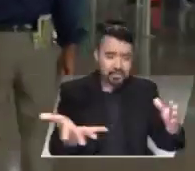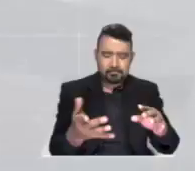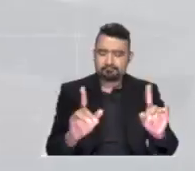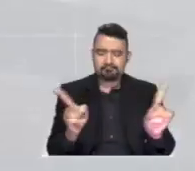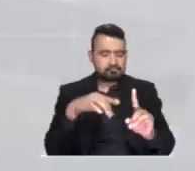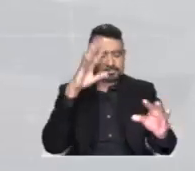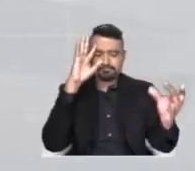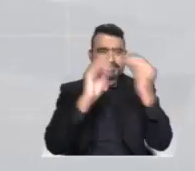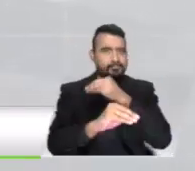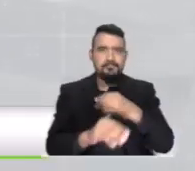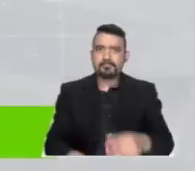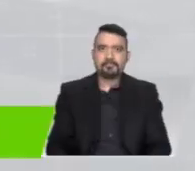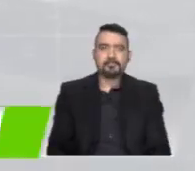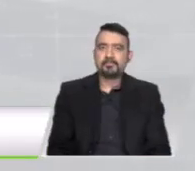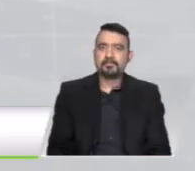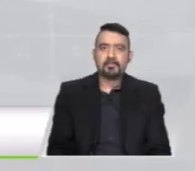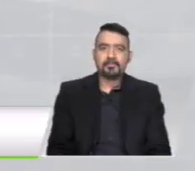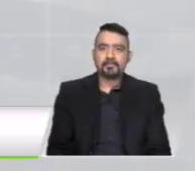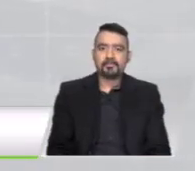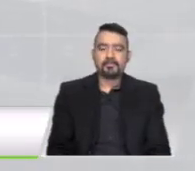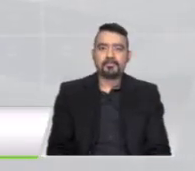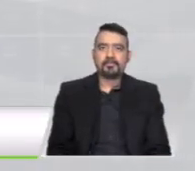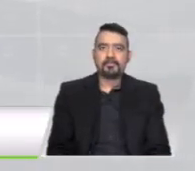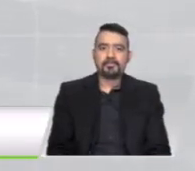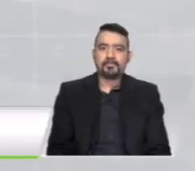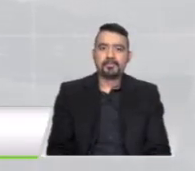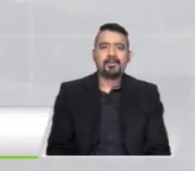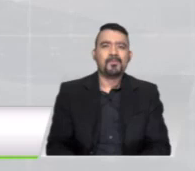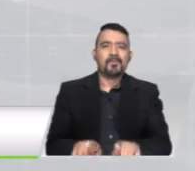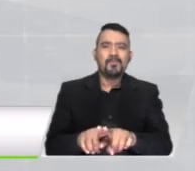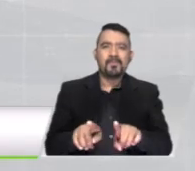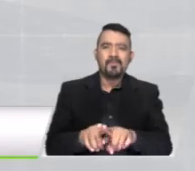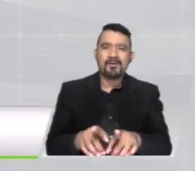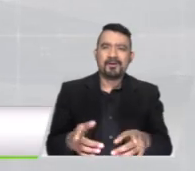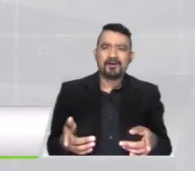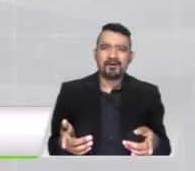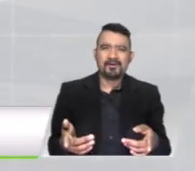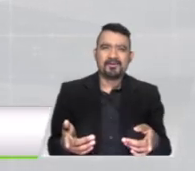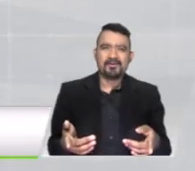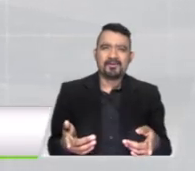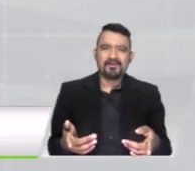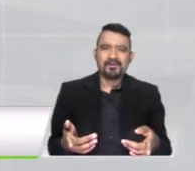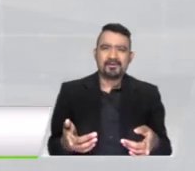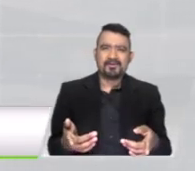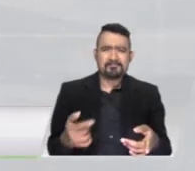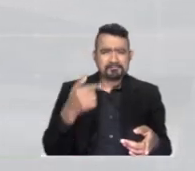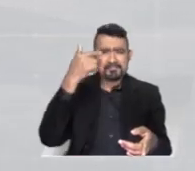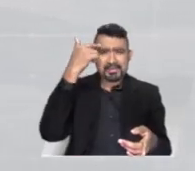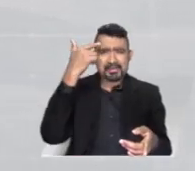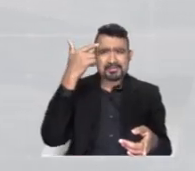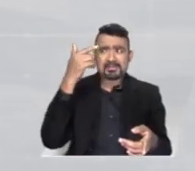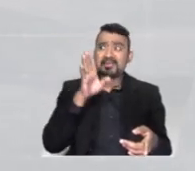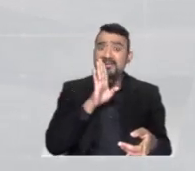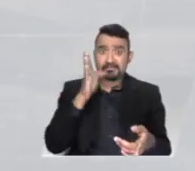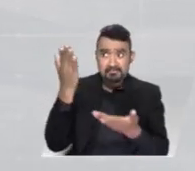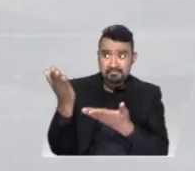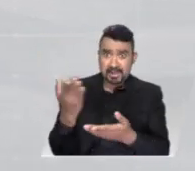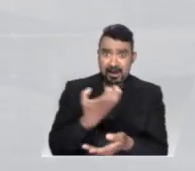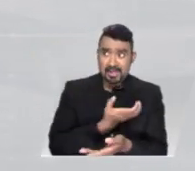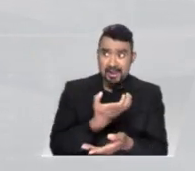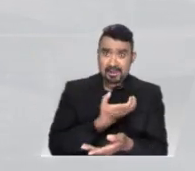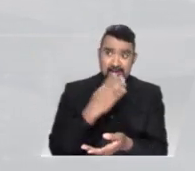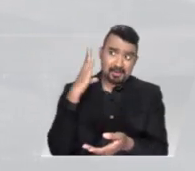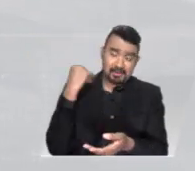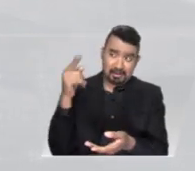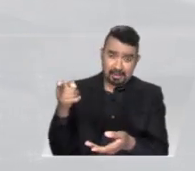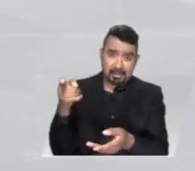primeras. Yo sentiría que es como una de esas movidas en falso del alcalde Quintero,